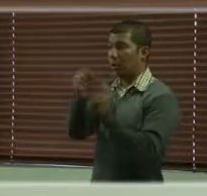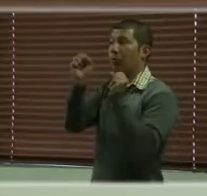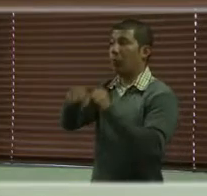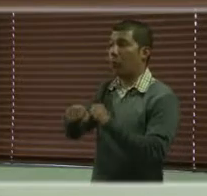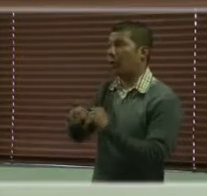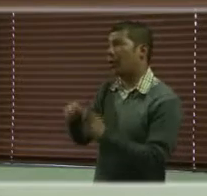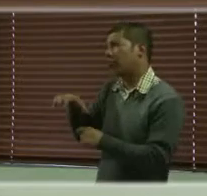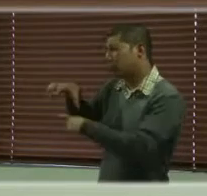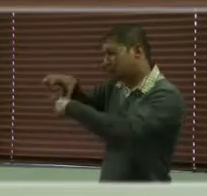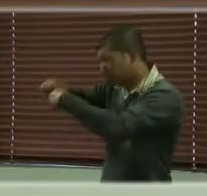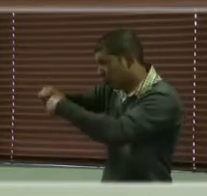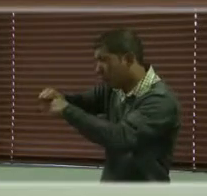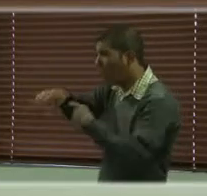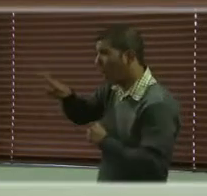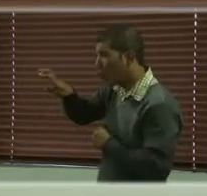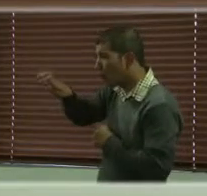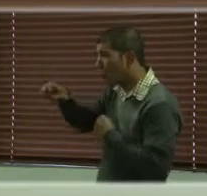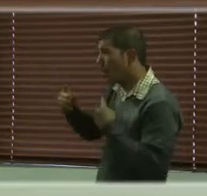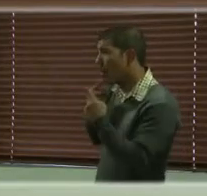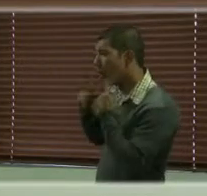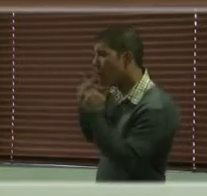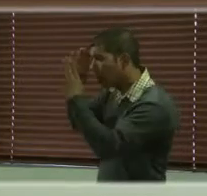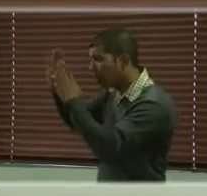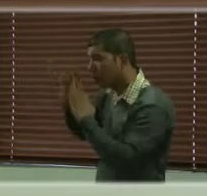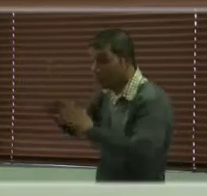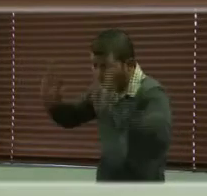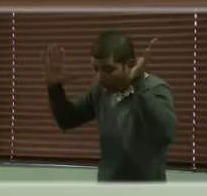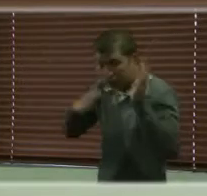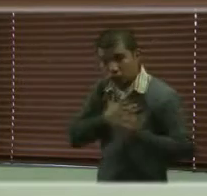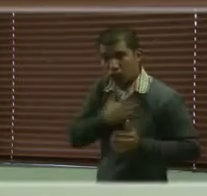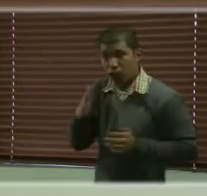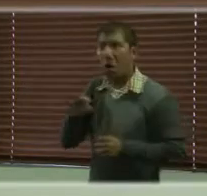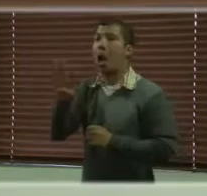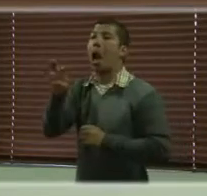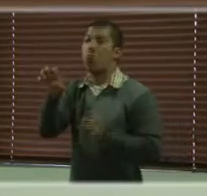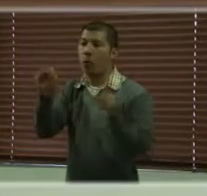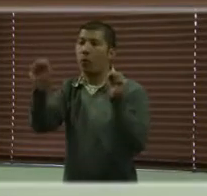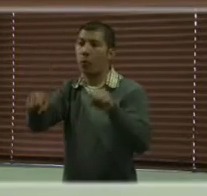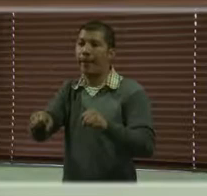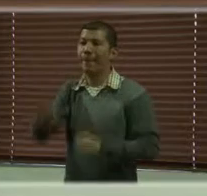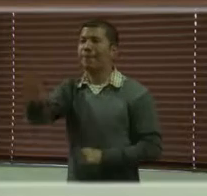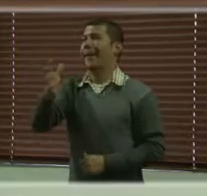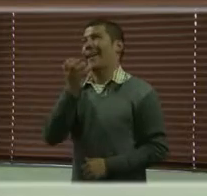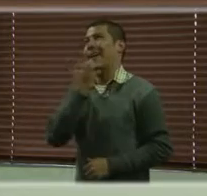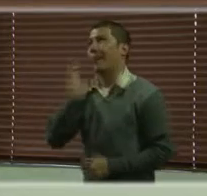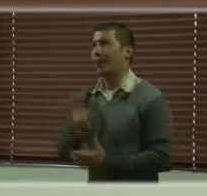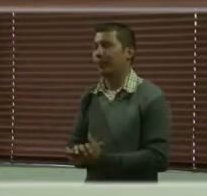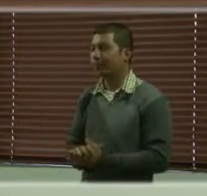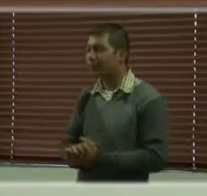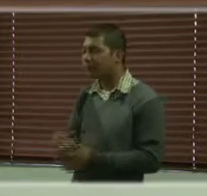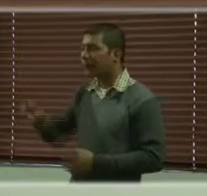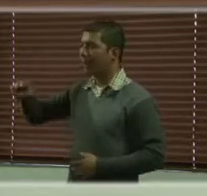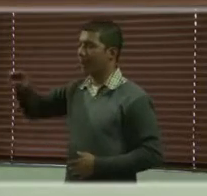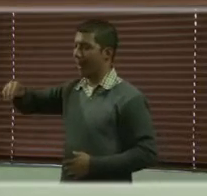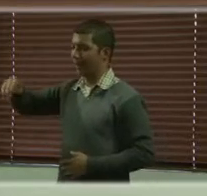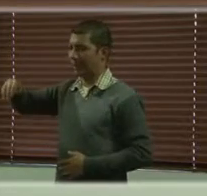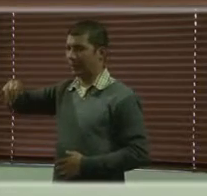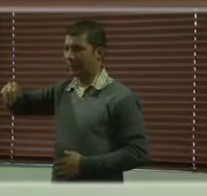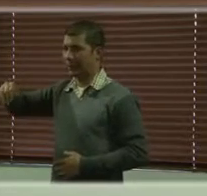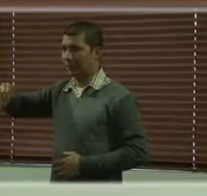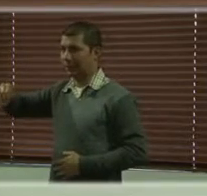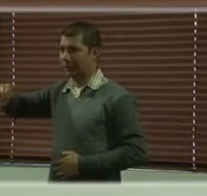suele ser que si el martes el comité va a examinar a Colombia Se entonces las organizaciones